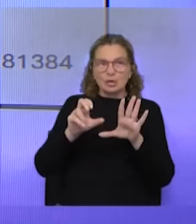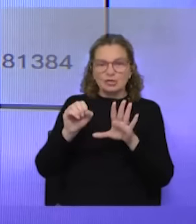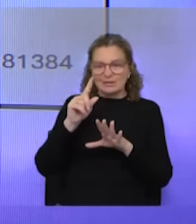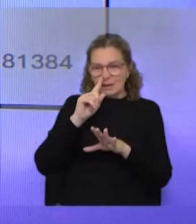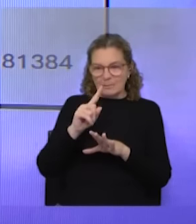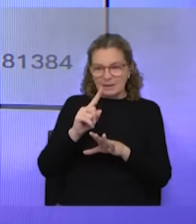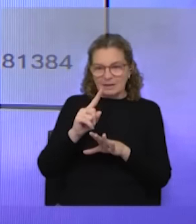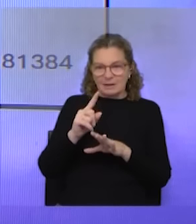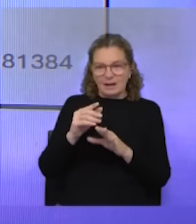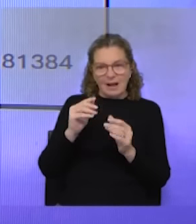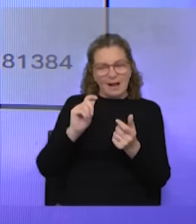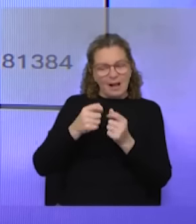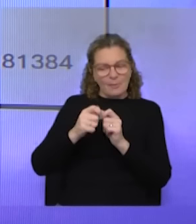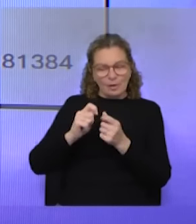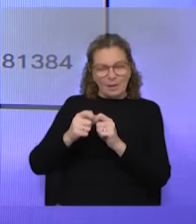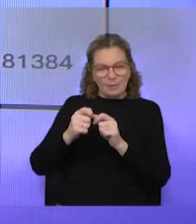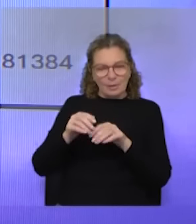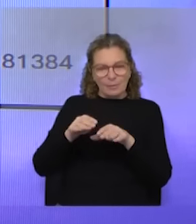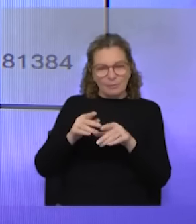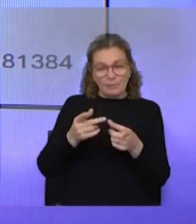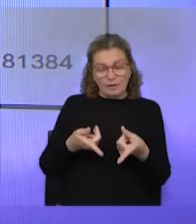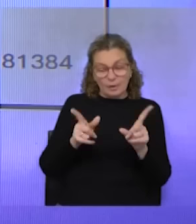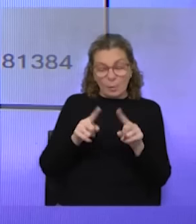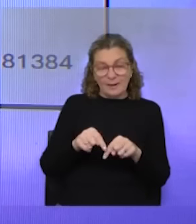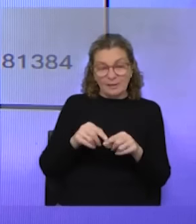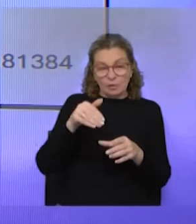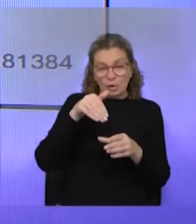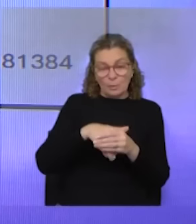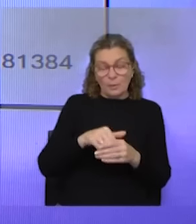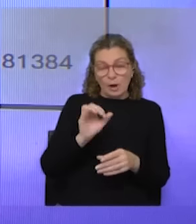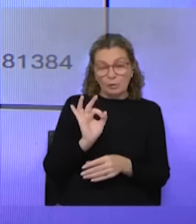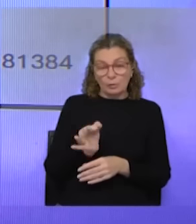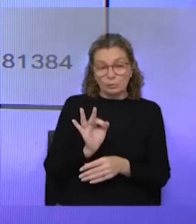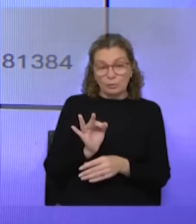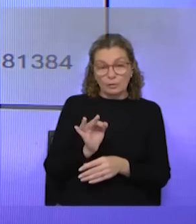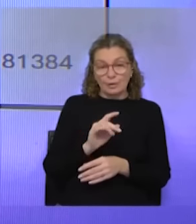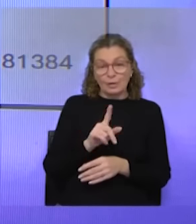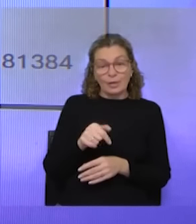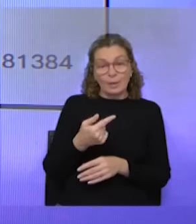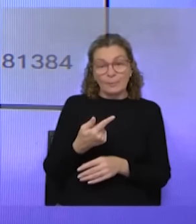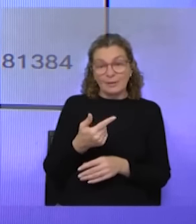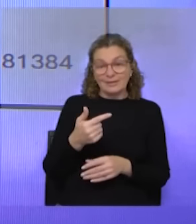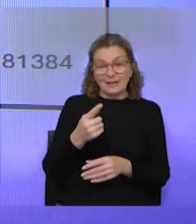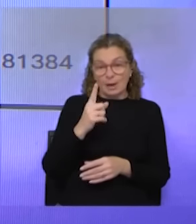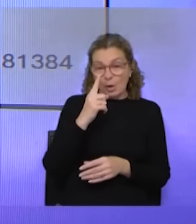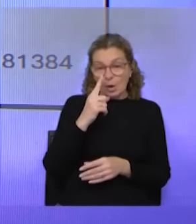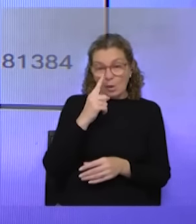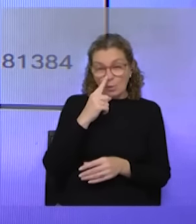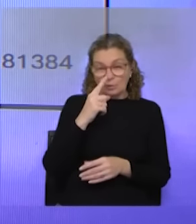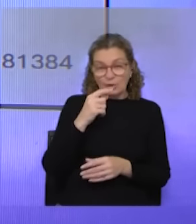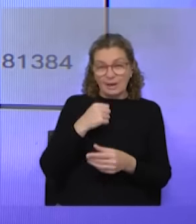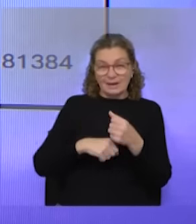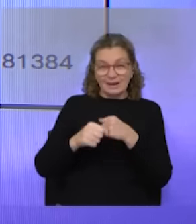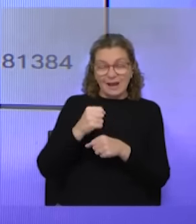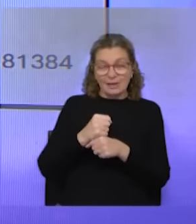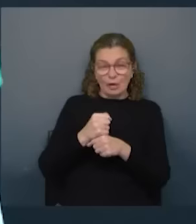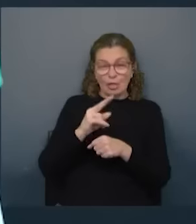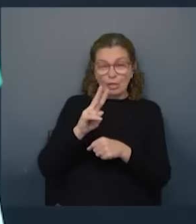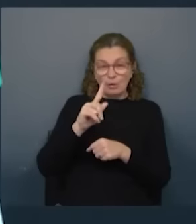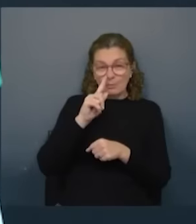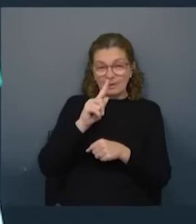es decir tuvo habiendo tenido una recuperación electoral hacia octubre no la tuvo en las internas en el año 2009